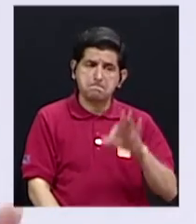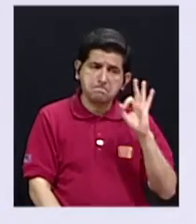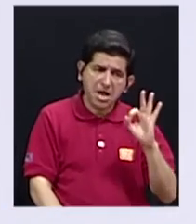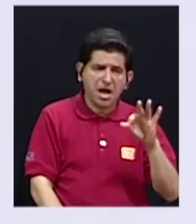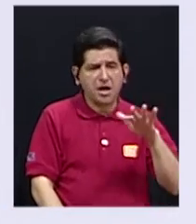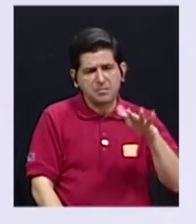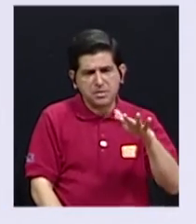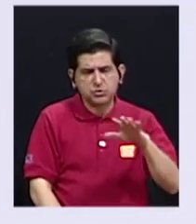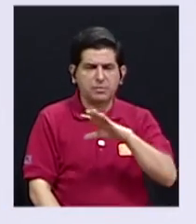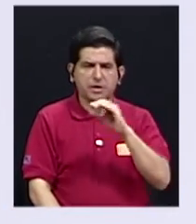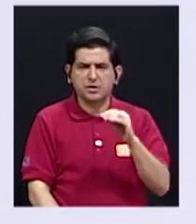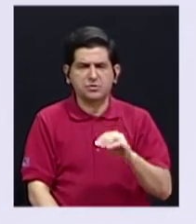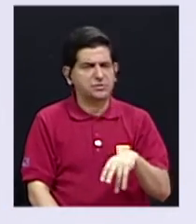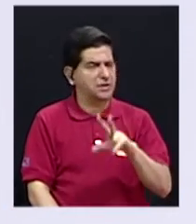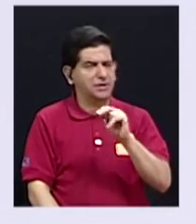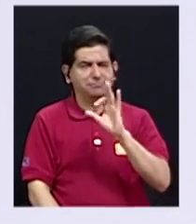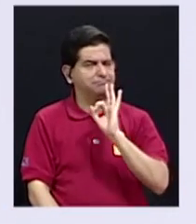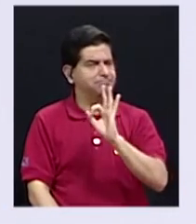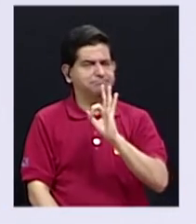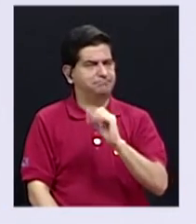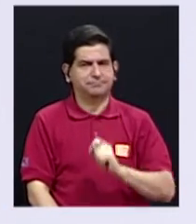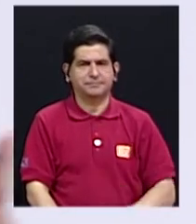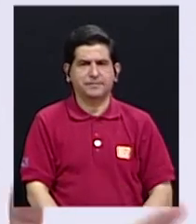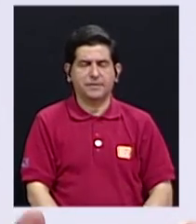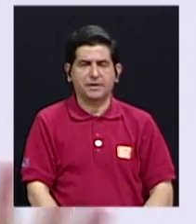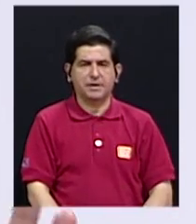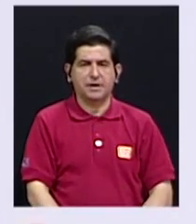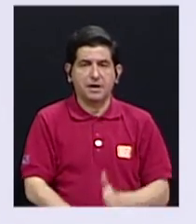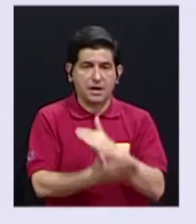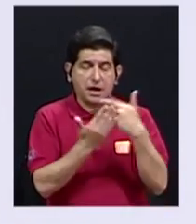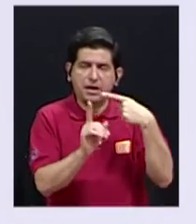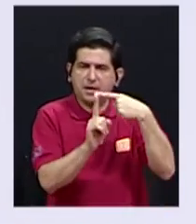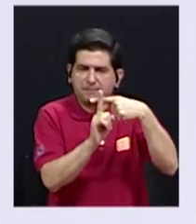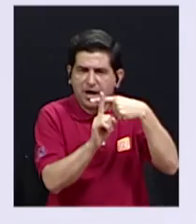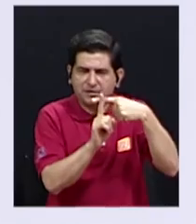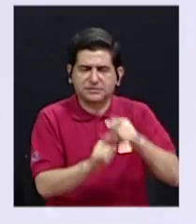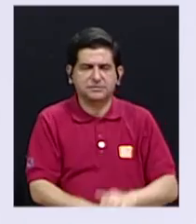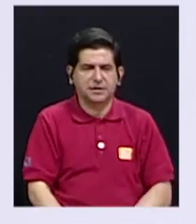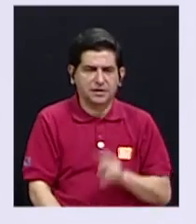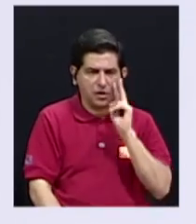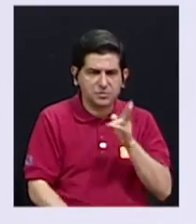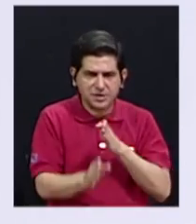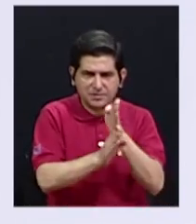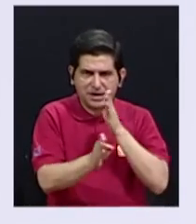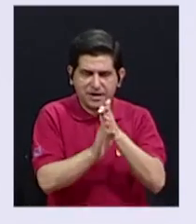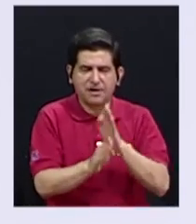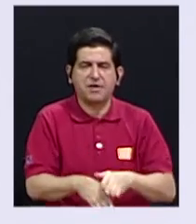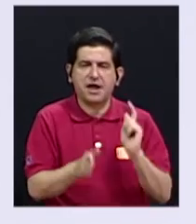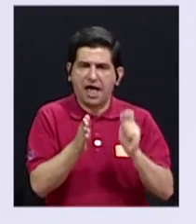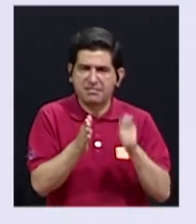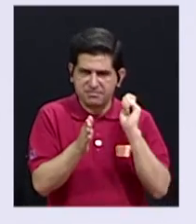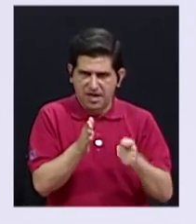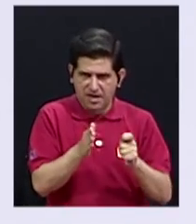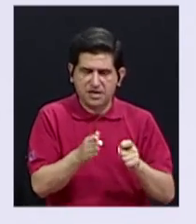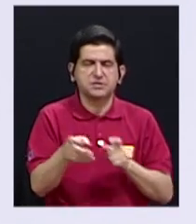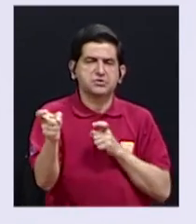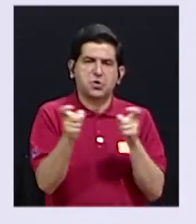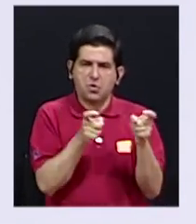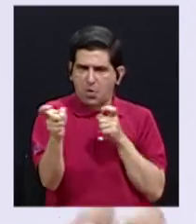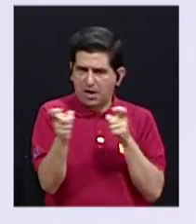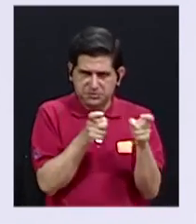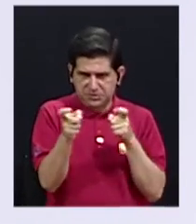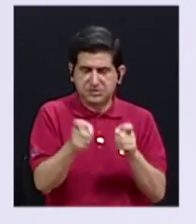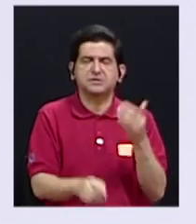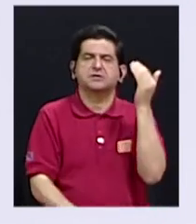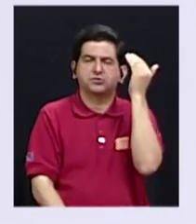otras que más o menos y otras que no tanto inclusive desde la parte positiva hemos visto que carreras como derecho o administración